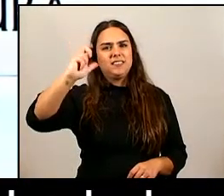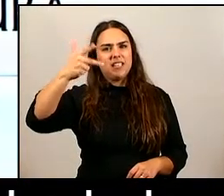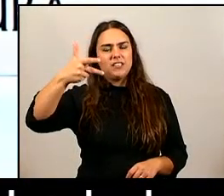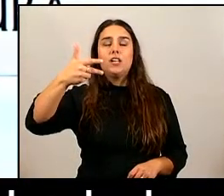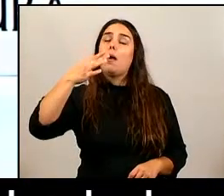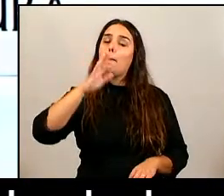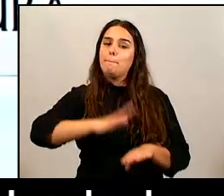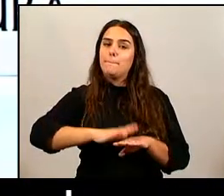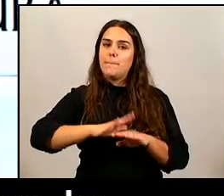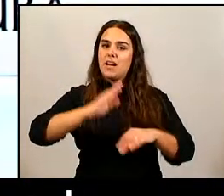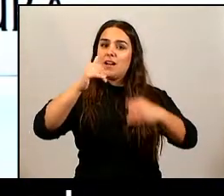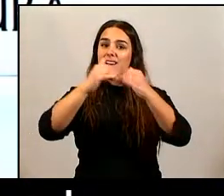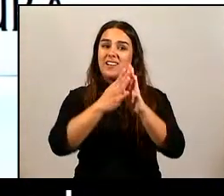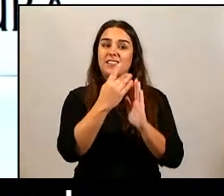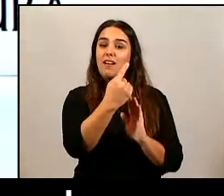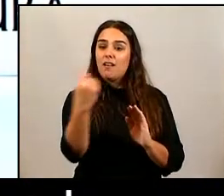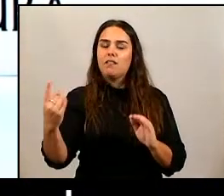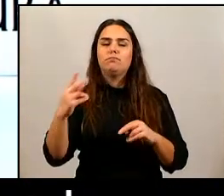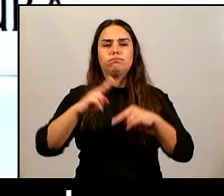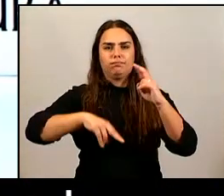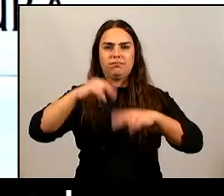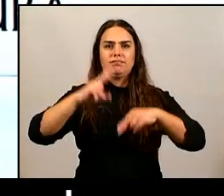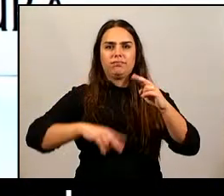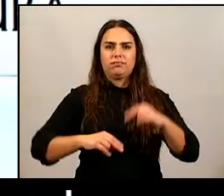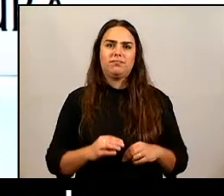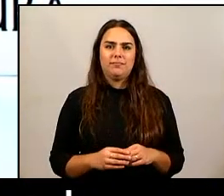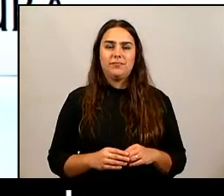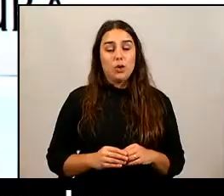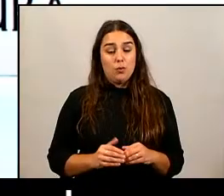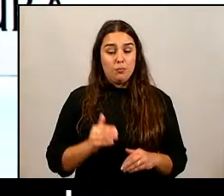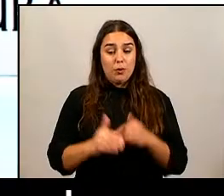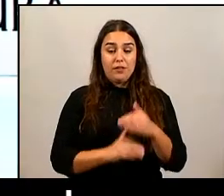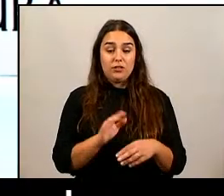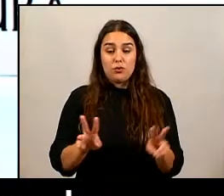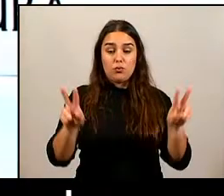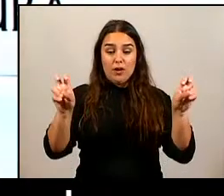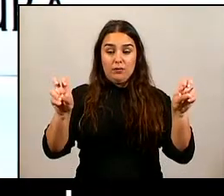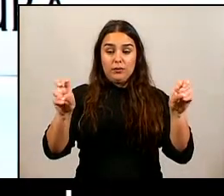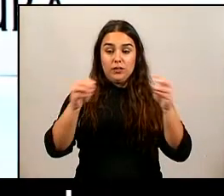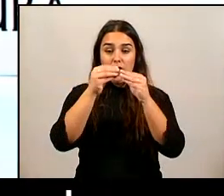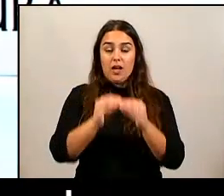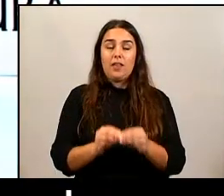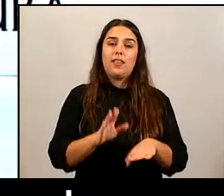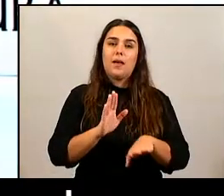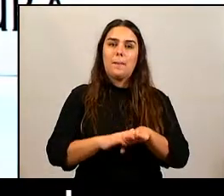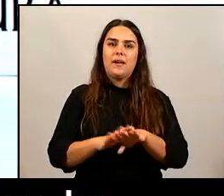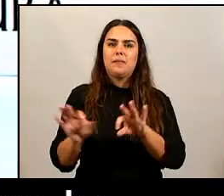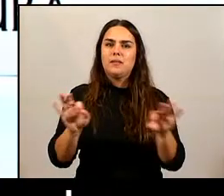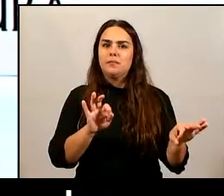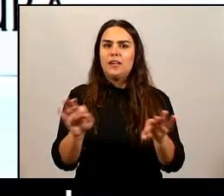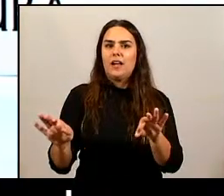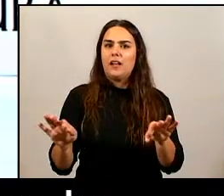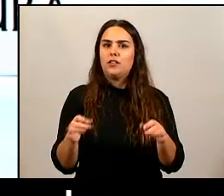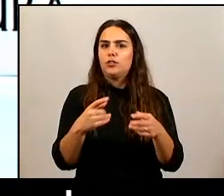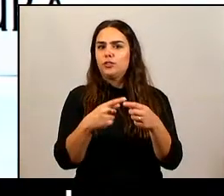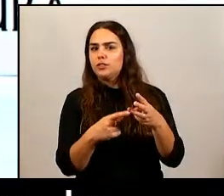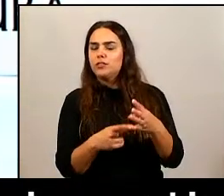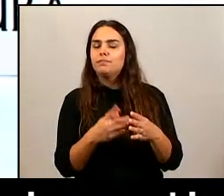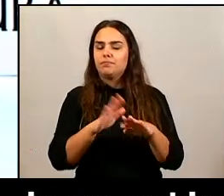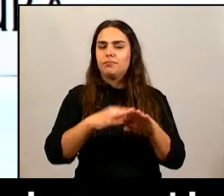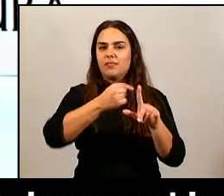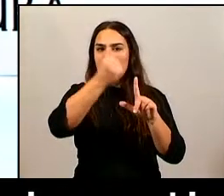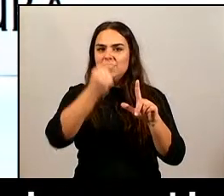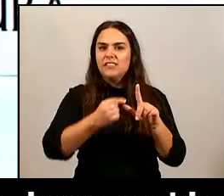de viviendas modulares. Se trata de un proceso innovador para impartir cualificación especializada en el diseño